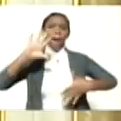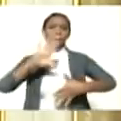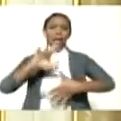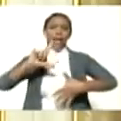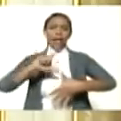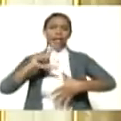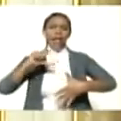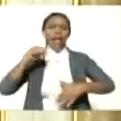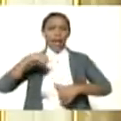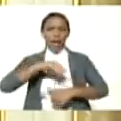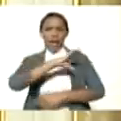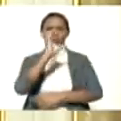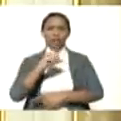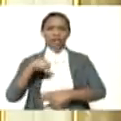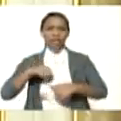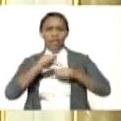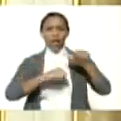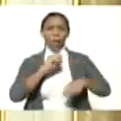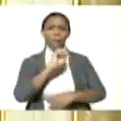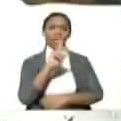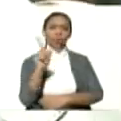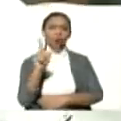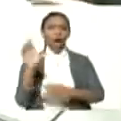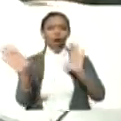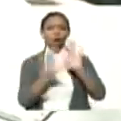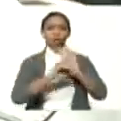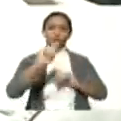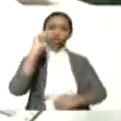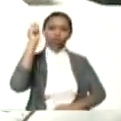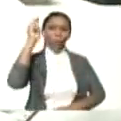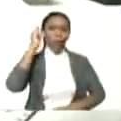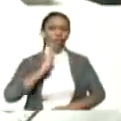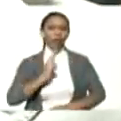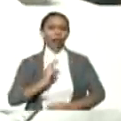Caribe en este siglo XXI, la constitución bolivariana.